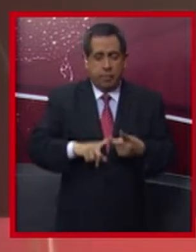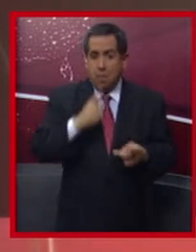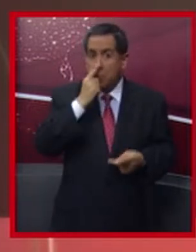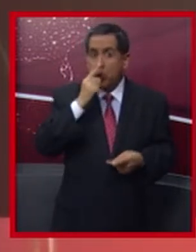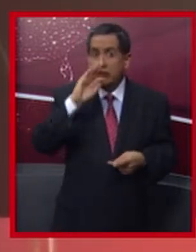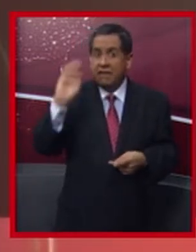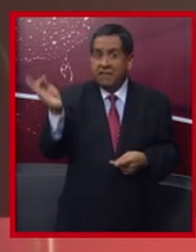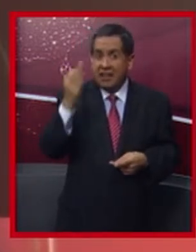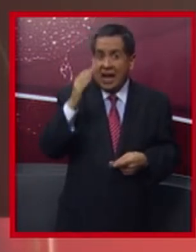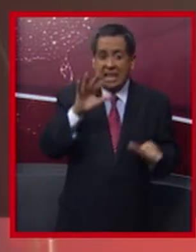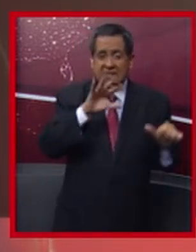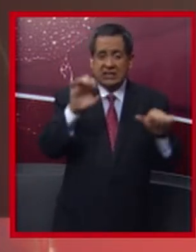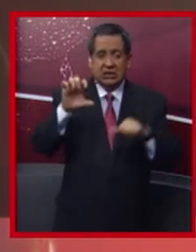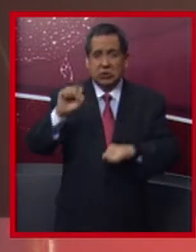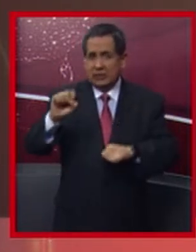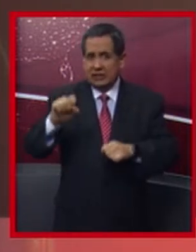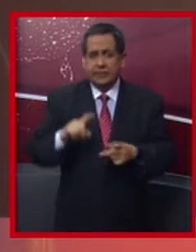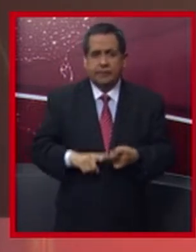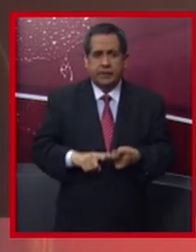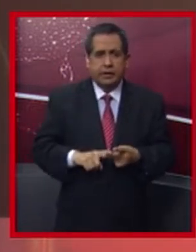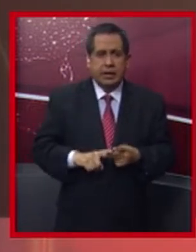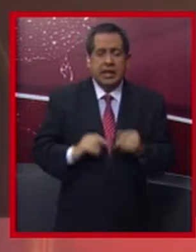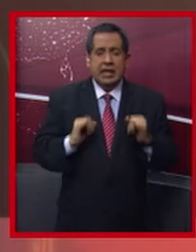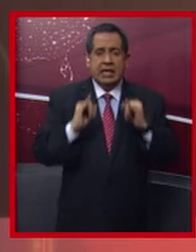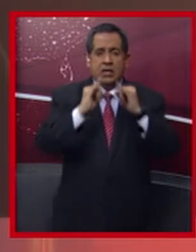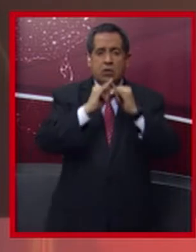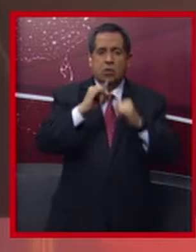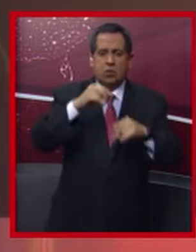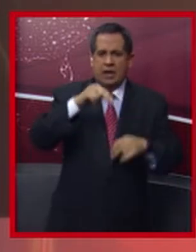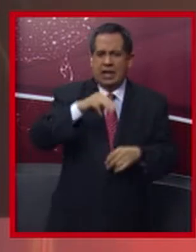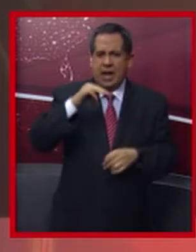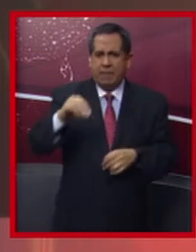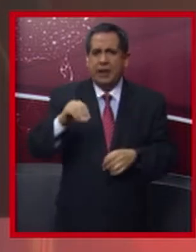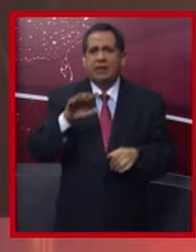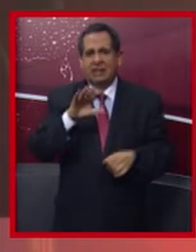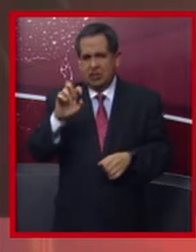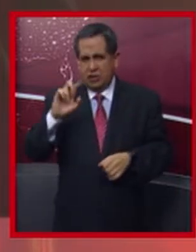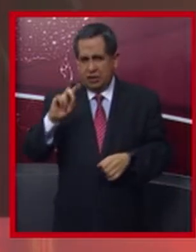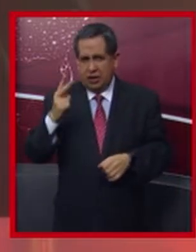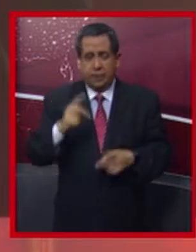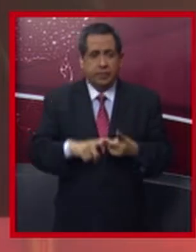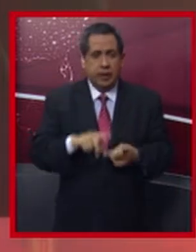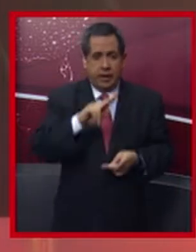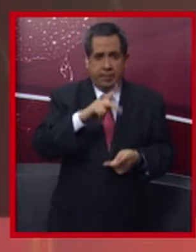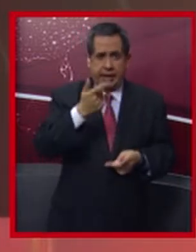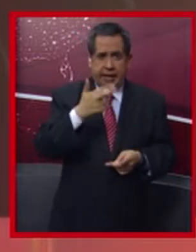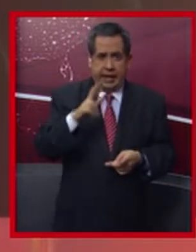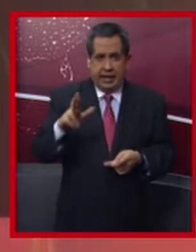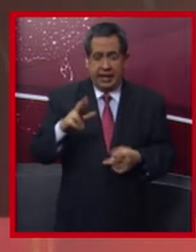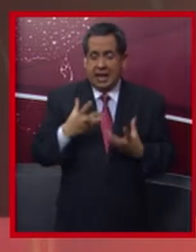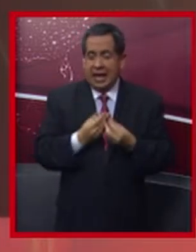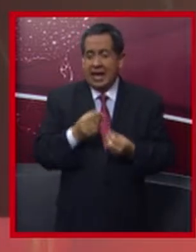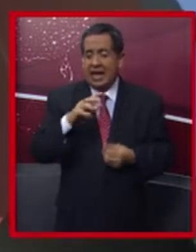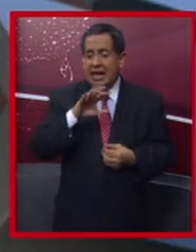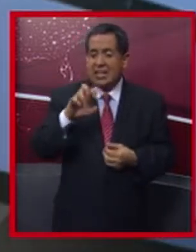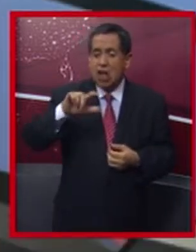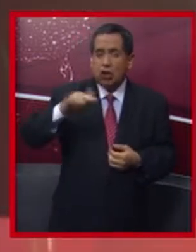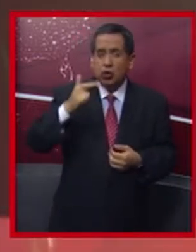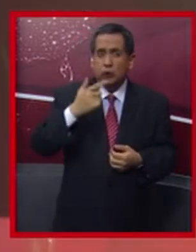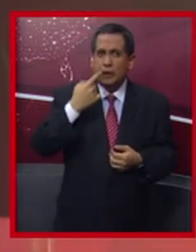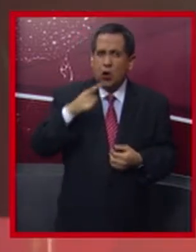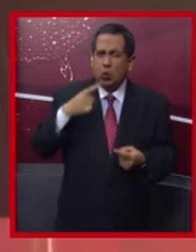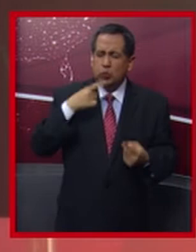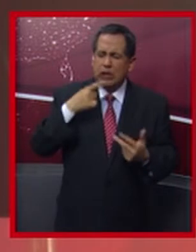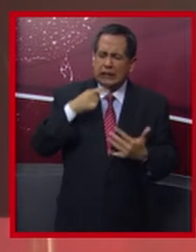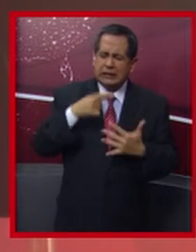Federal, 660, el Instituto Nacional de Migración, 532, y la PGR, con 512 denuncias. Las